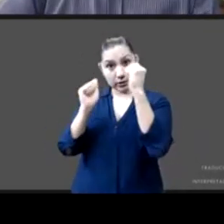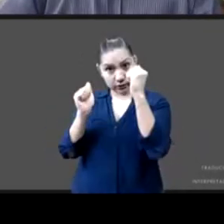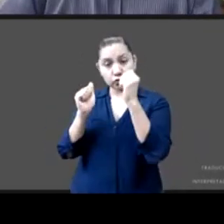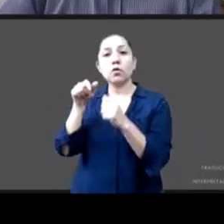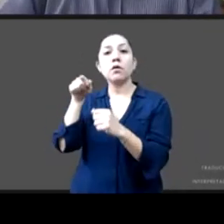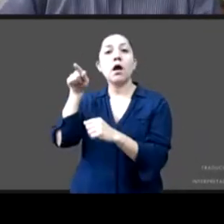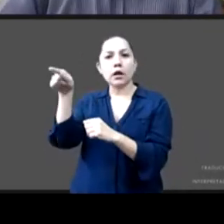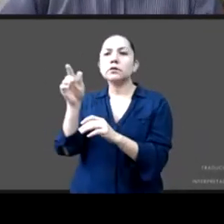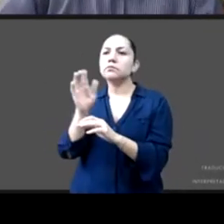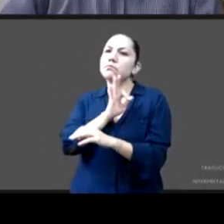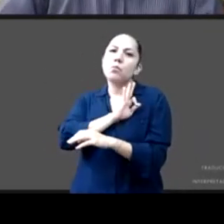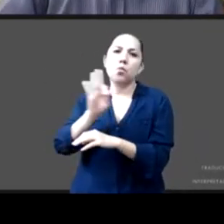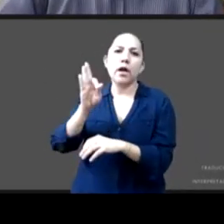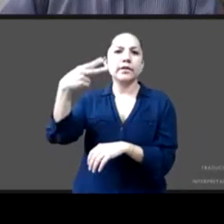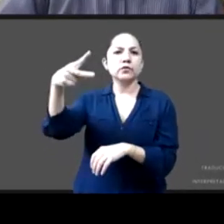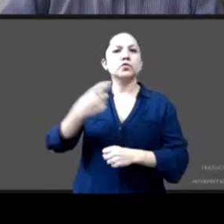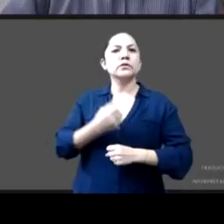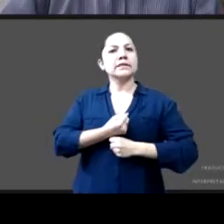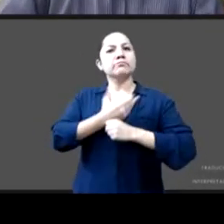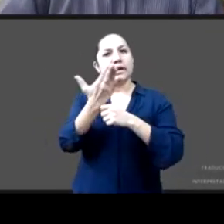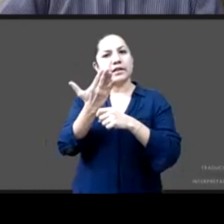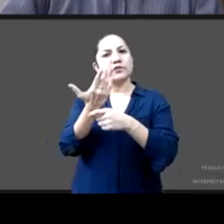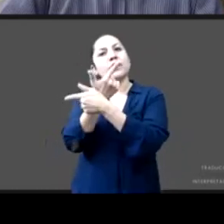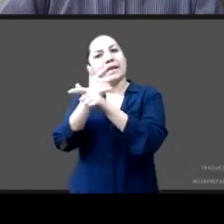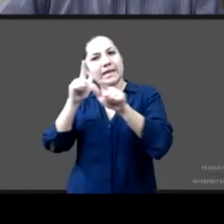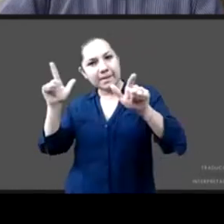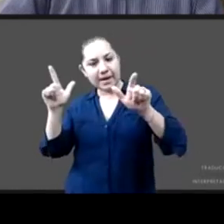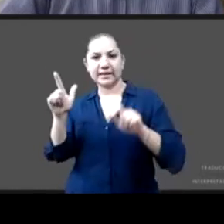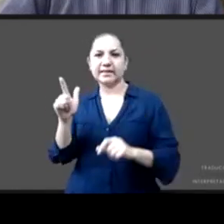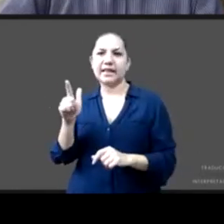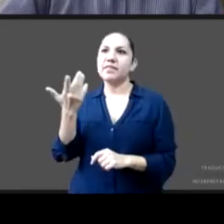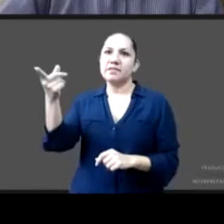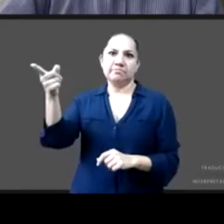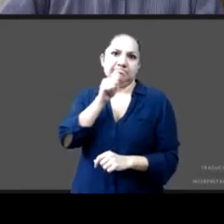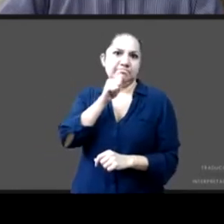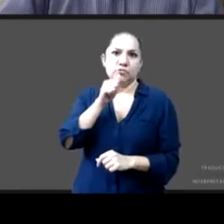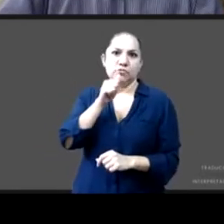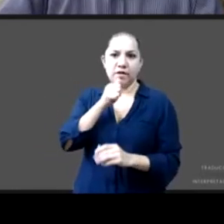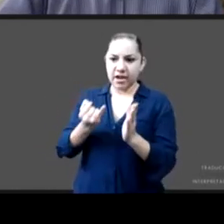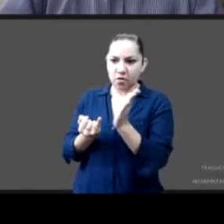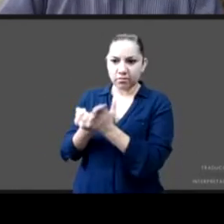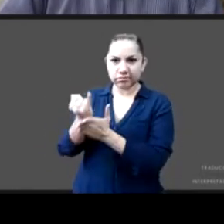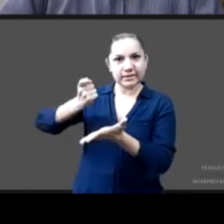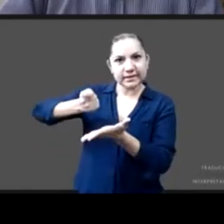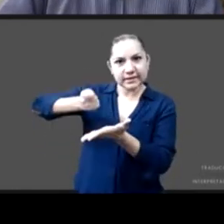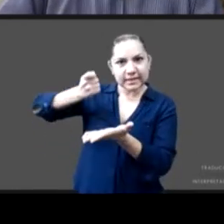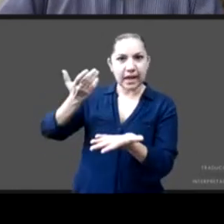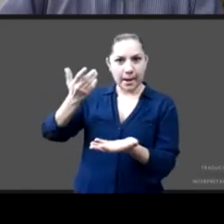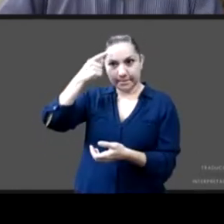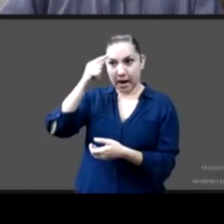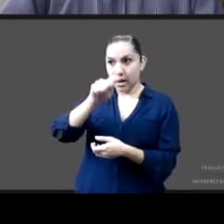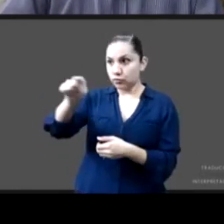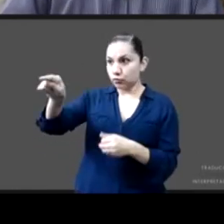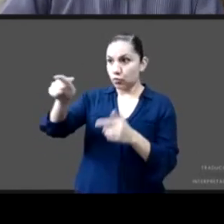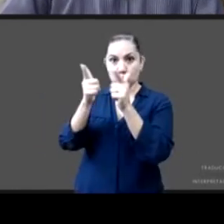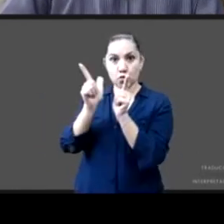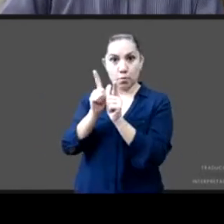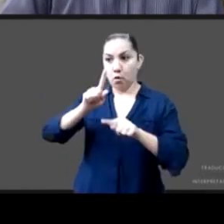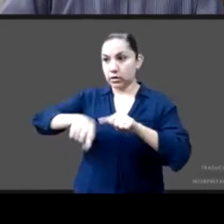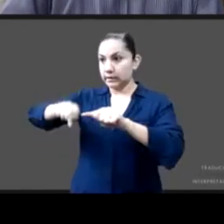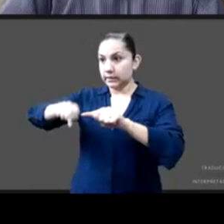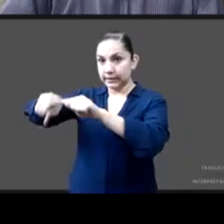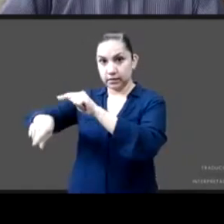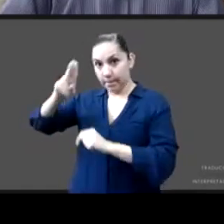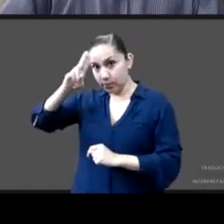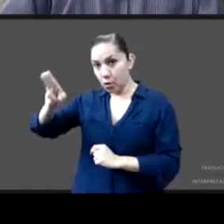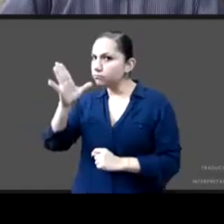expresión y no haya habido todavía una sentencia y jurisprudencia que prohíba la creación de estos grupos. Sin embargo, para nosotros, los países